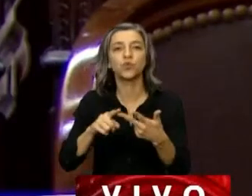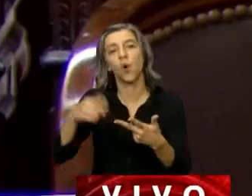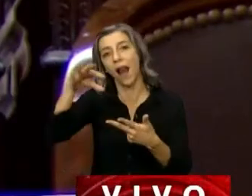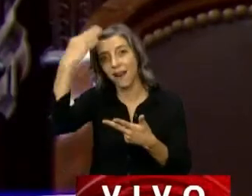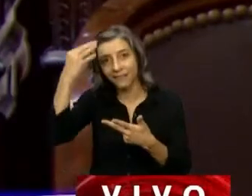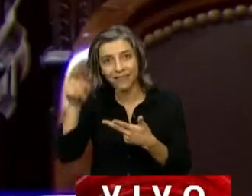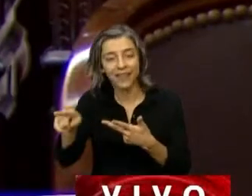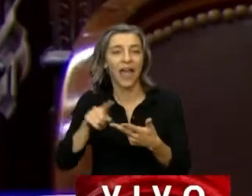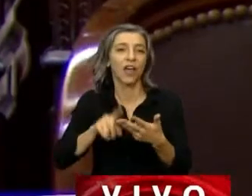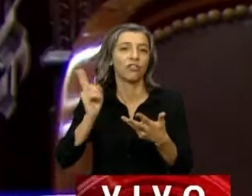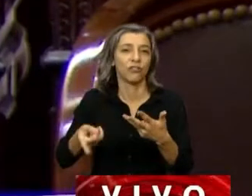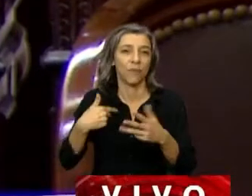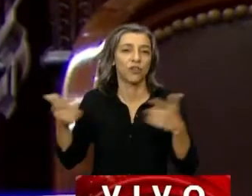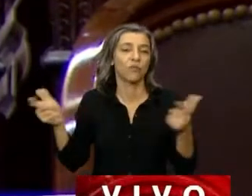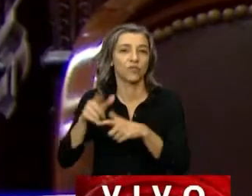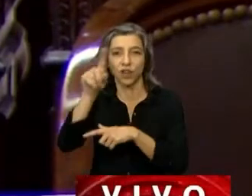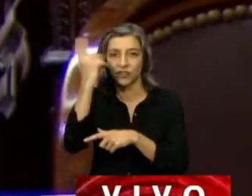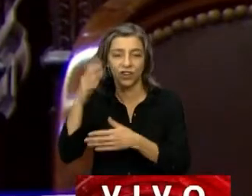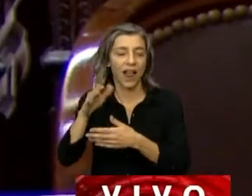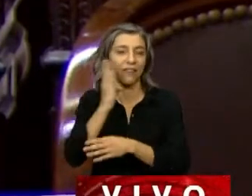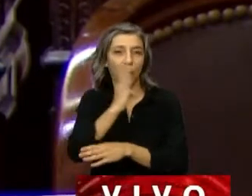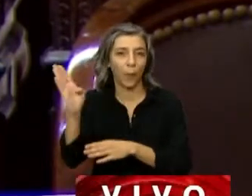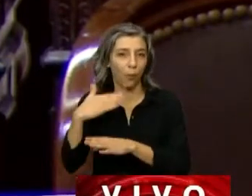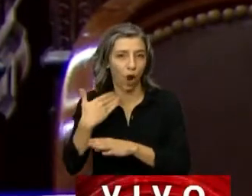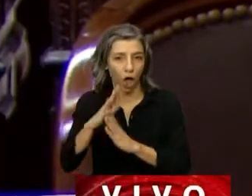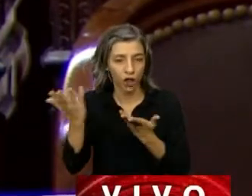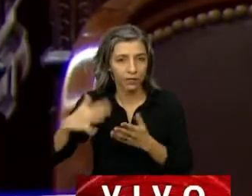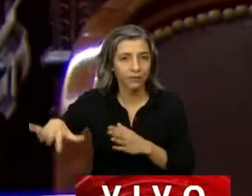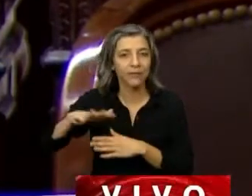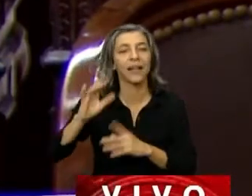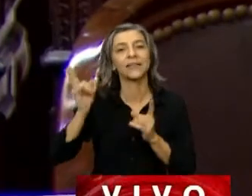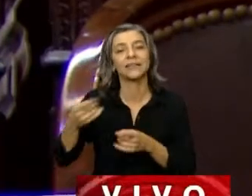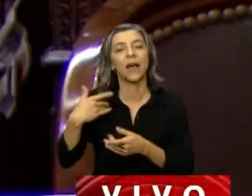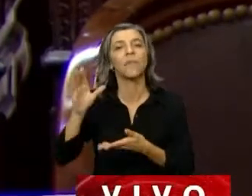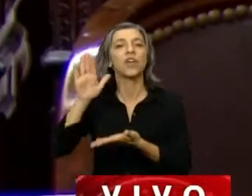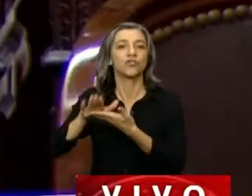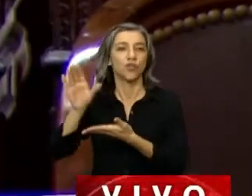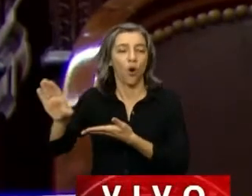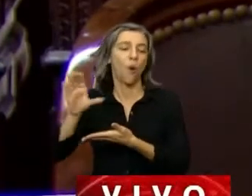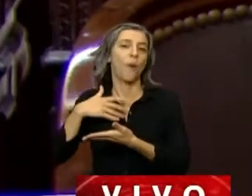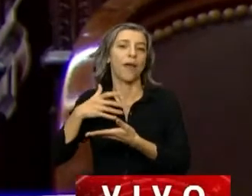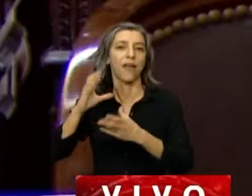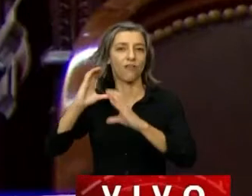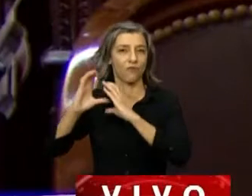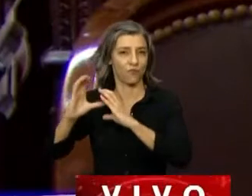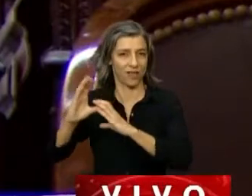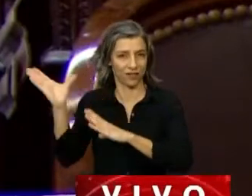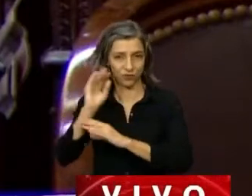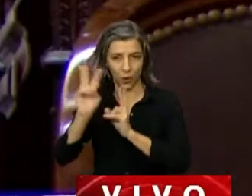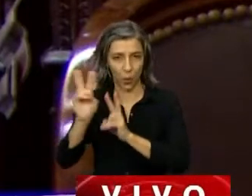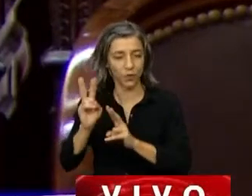Comisión Nacional de Bibliotecas Populares y el Fondo de Fomento Concursable para Medios de Comunicación Audiovisual. La